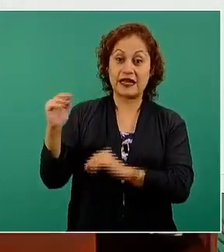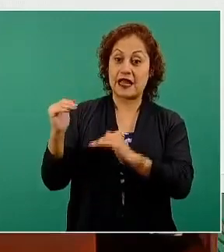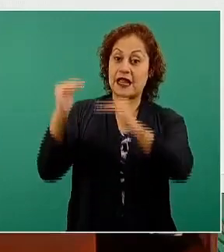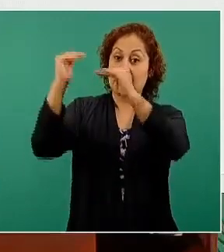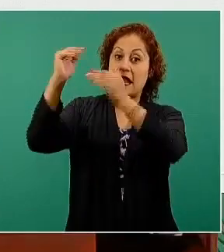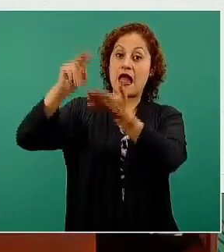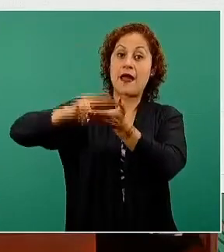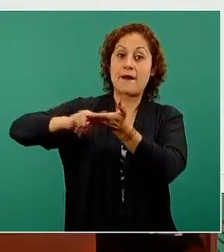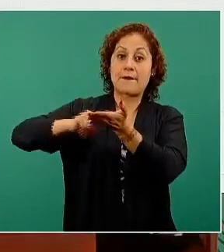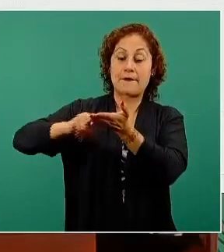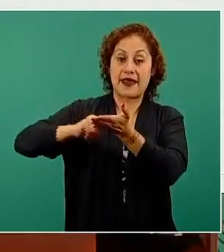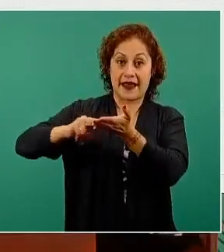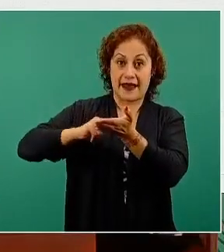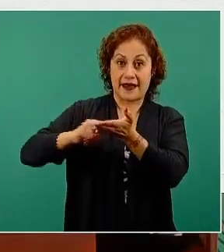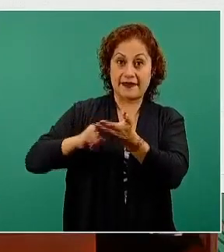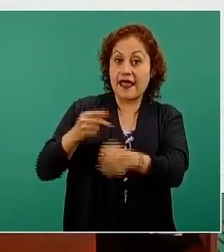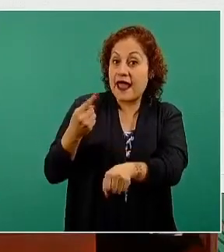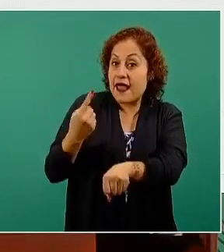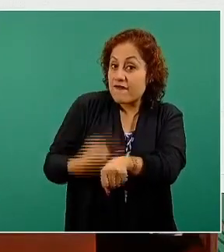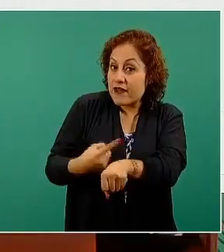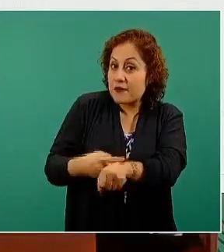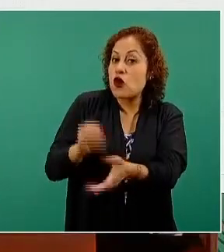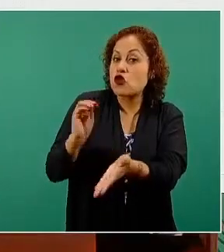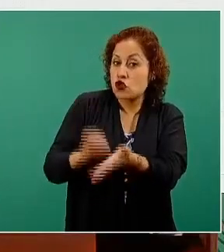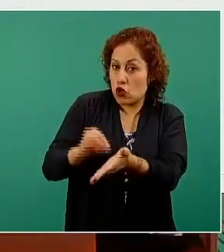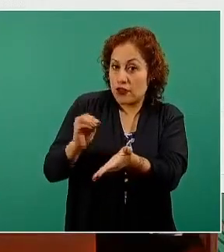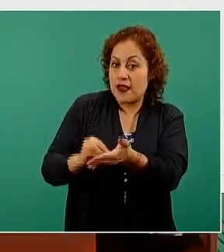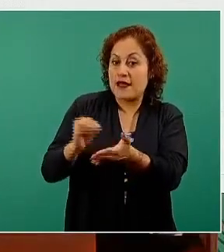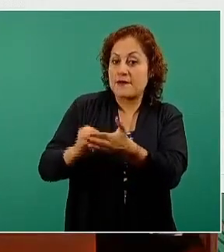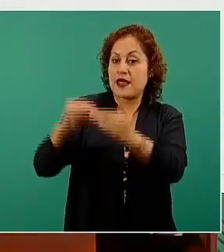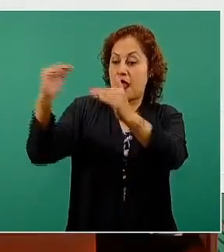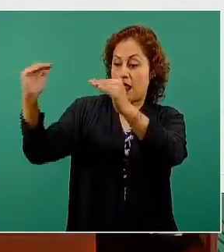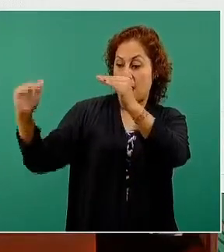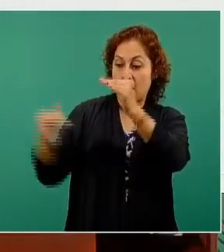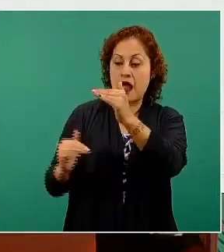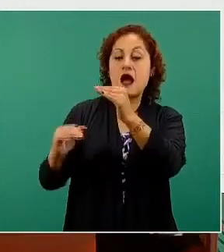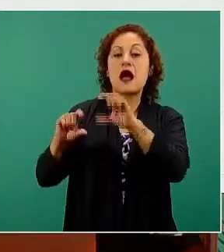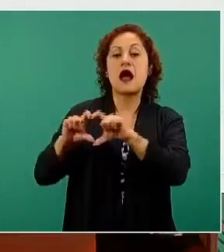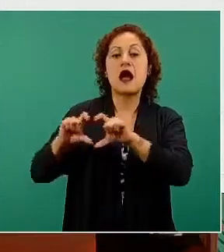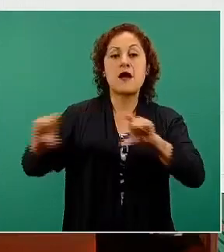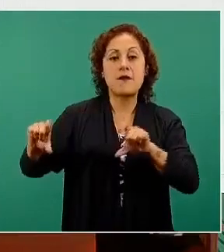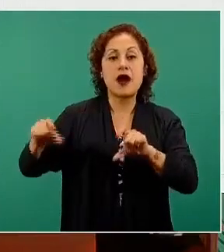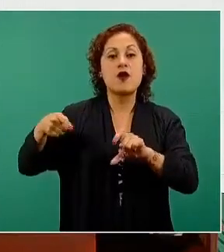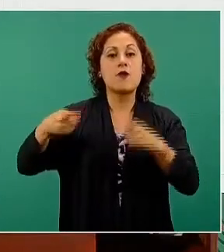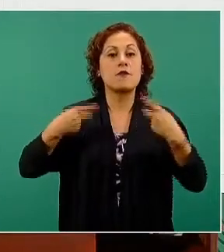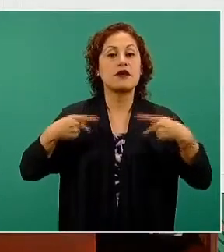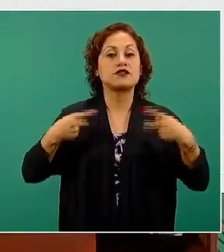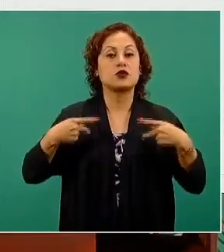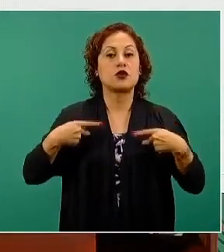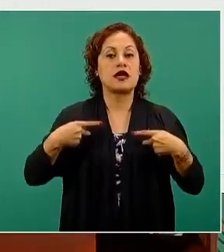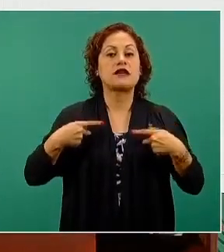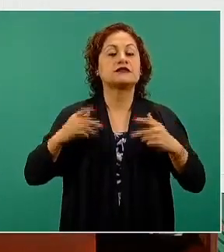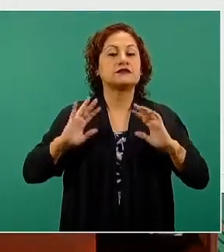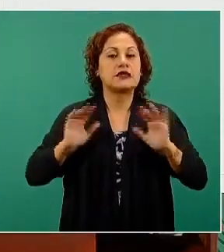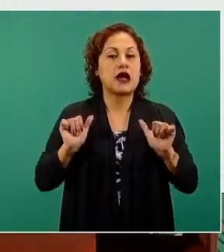activo contra lo que en principio se considera protegido por tener esquemas completos de vacunación, que son